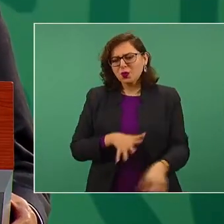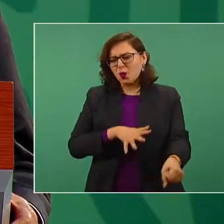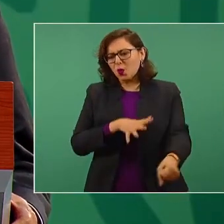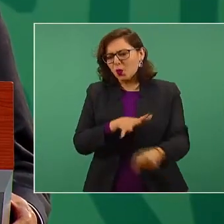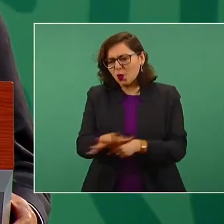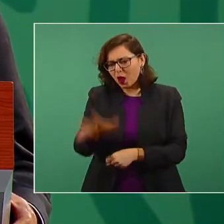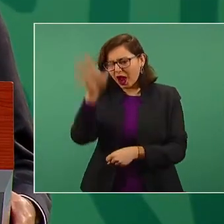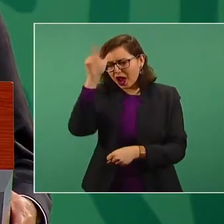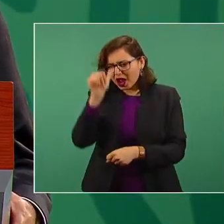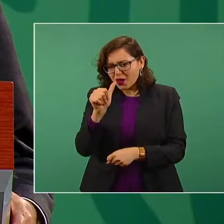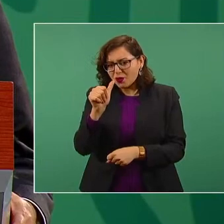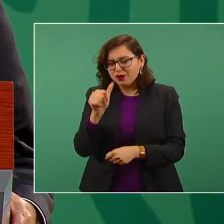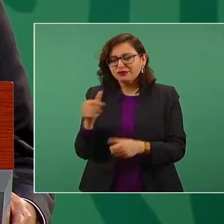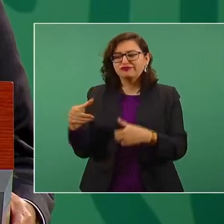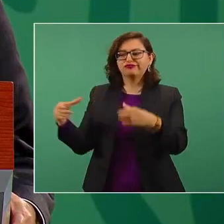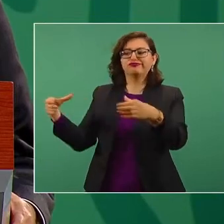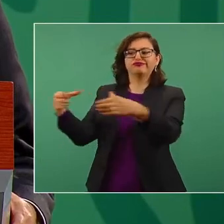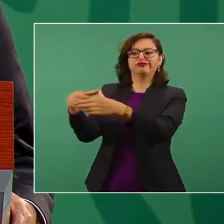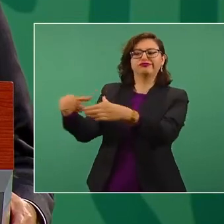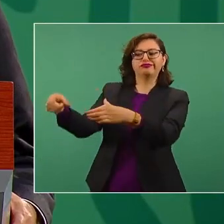con la oligarquía,